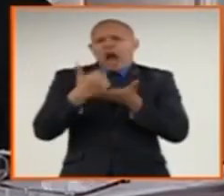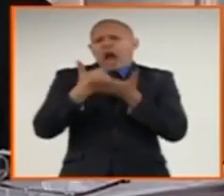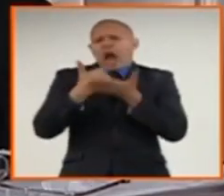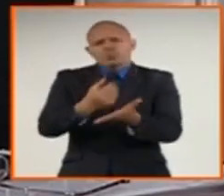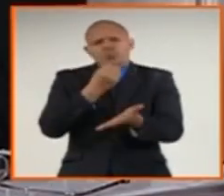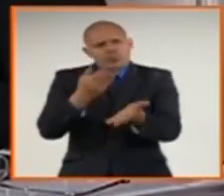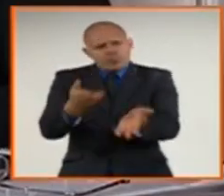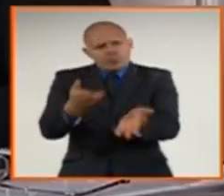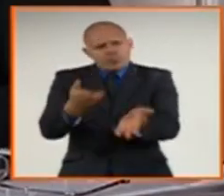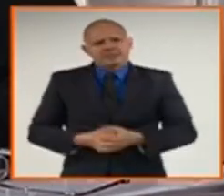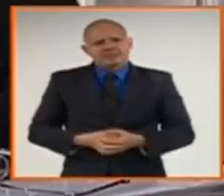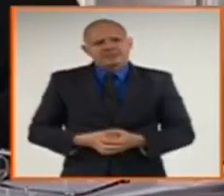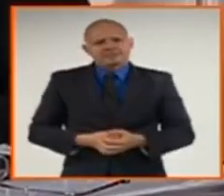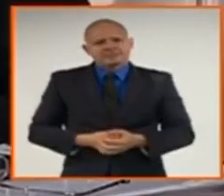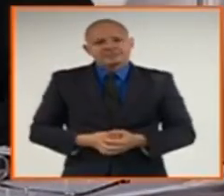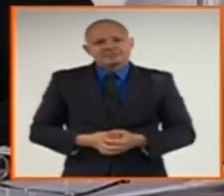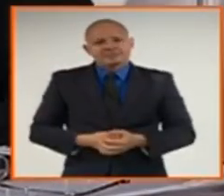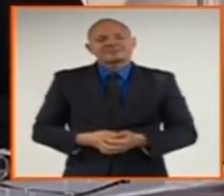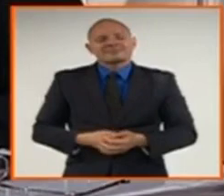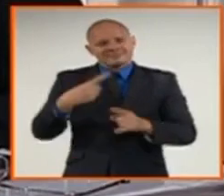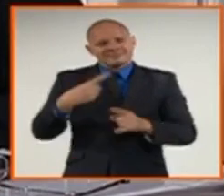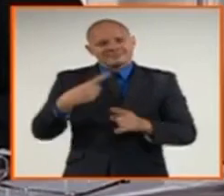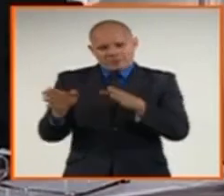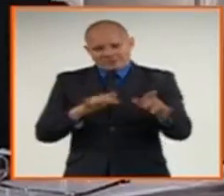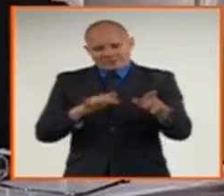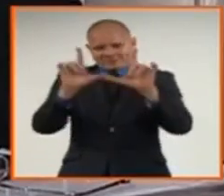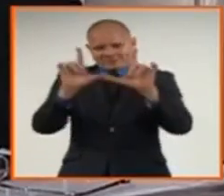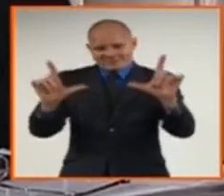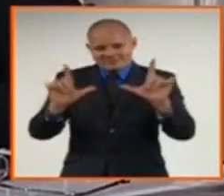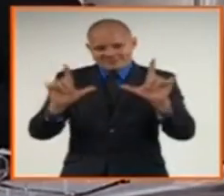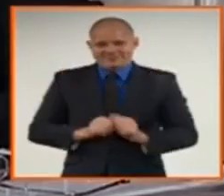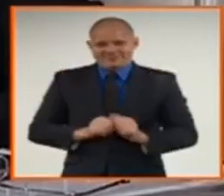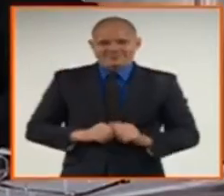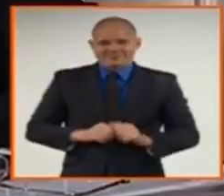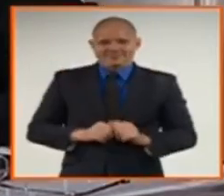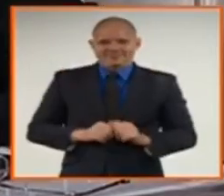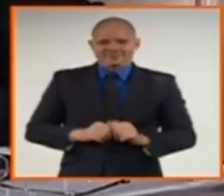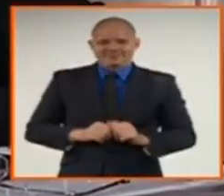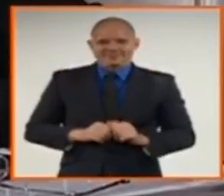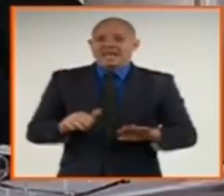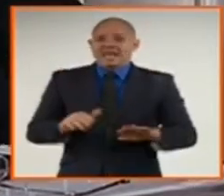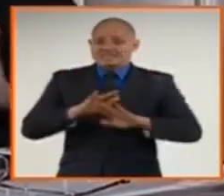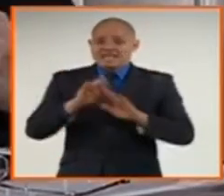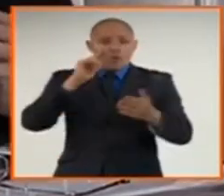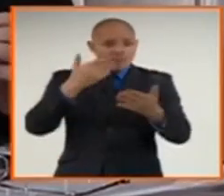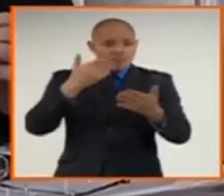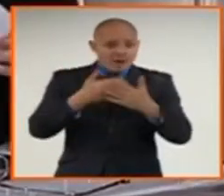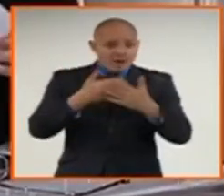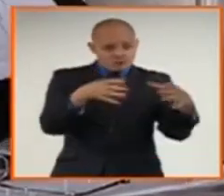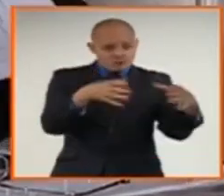mismo ocurre en esta lámina en relación con los anticuerpos neutralizantes en esos tres grupos de edad, donde también se